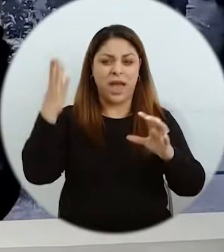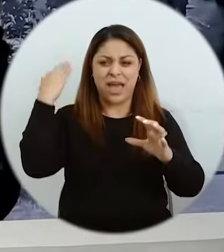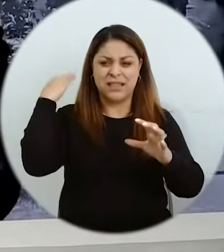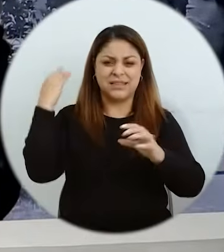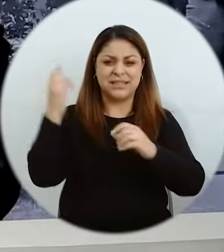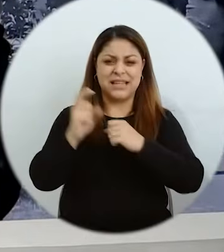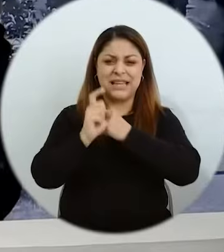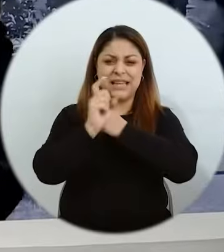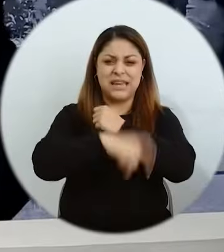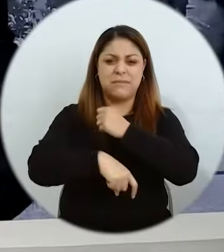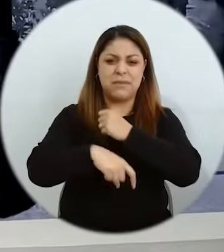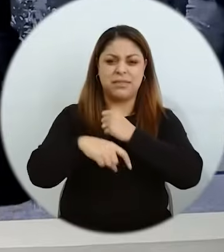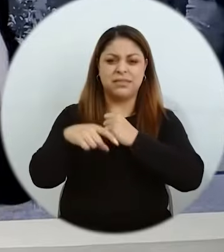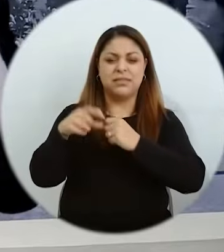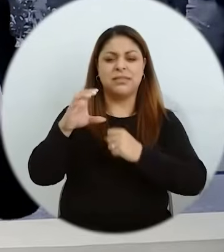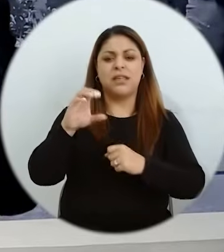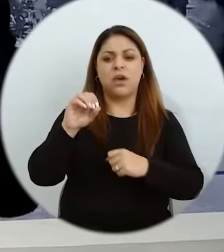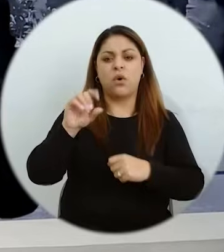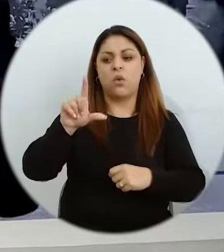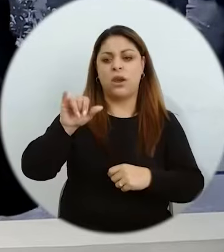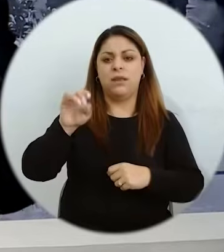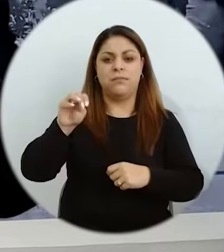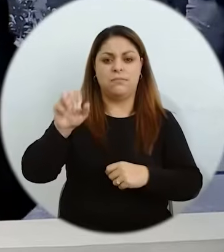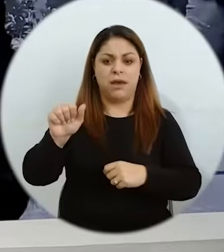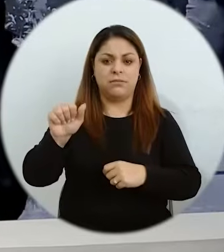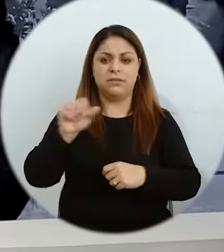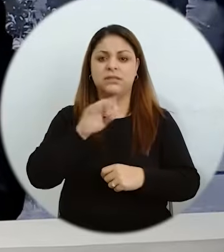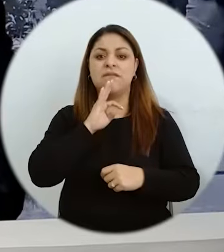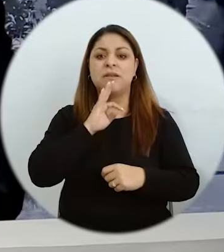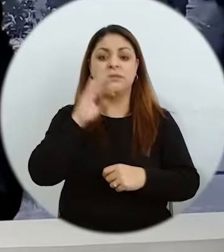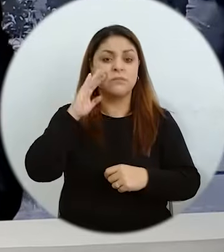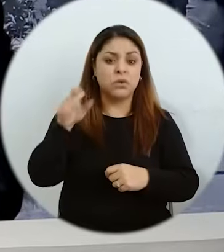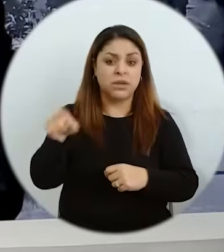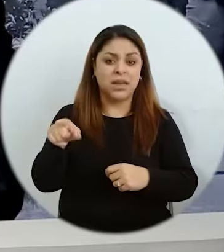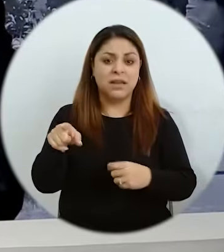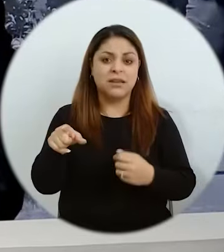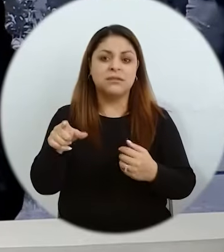de Colima, por la forma muy poco